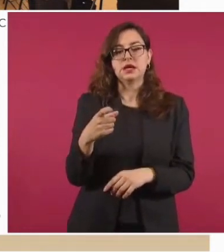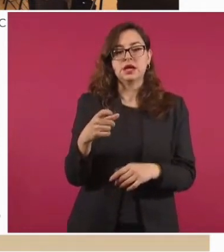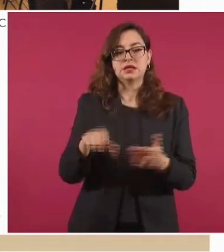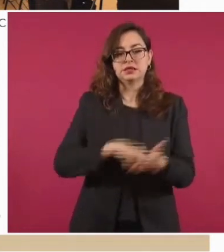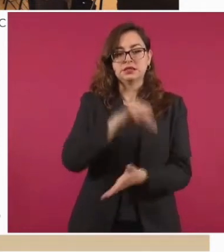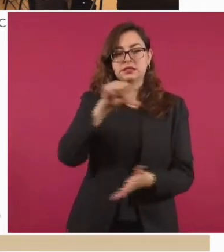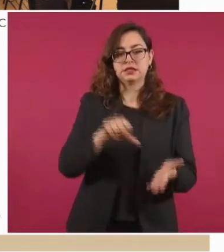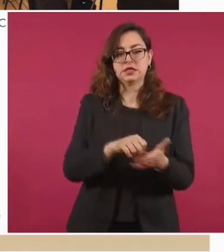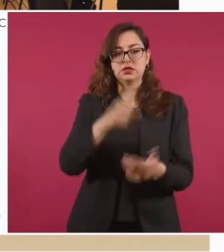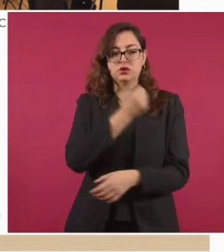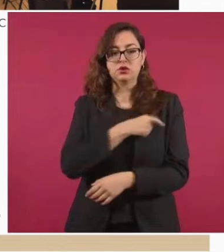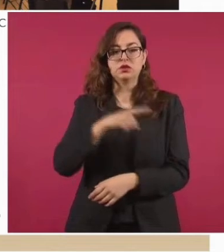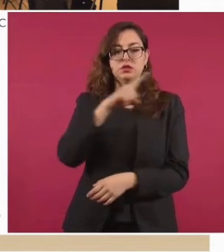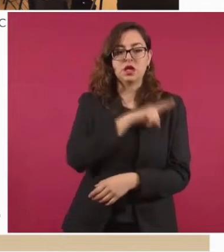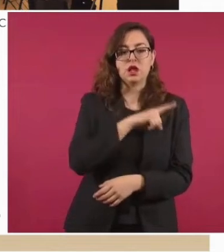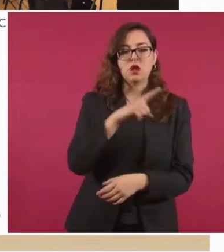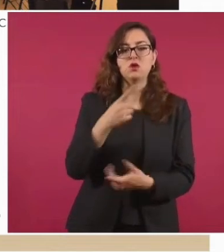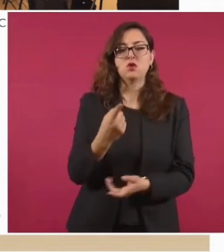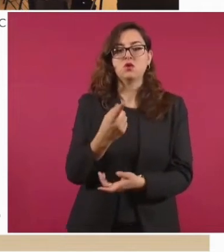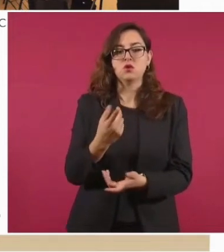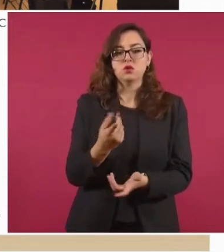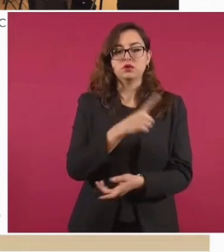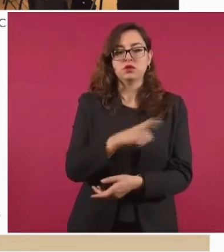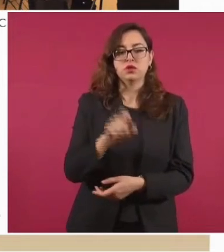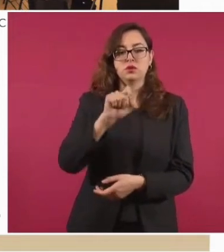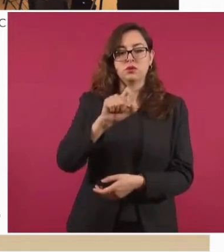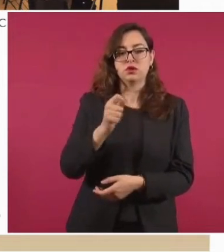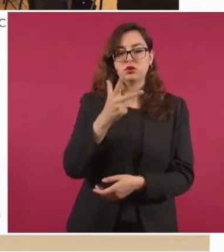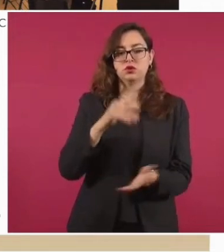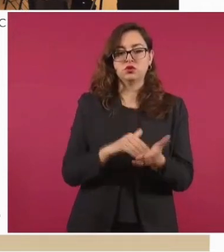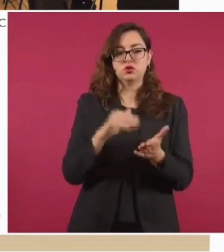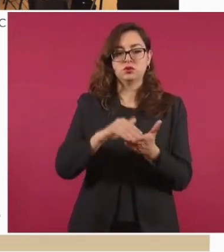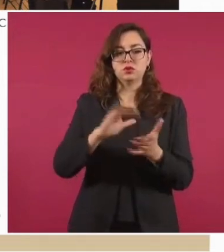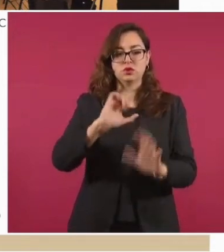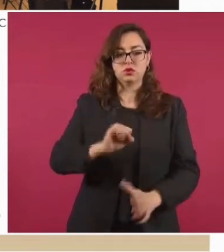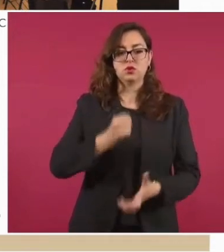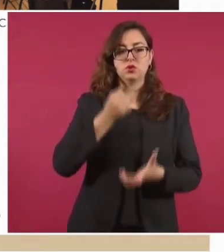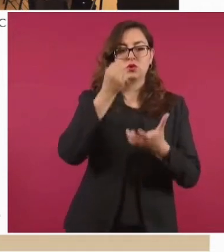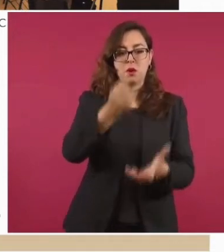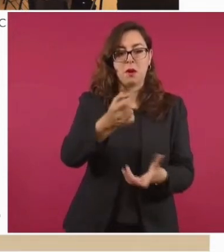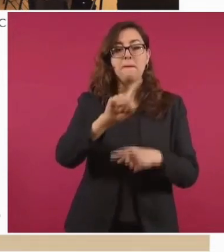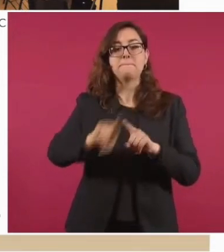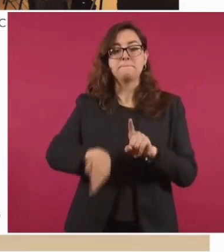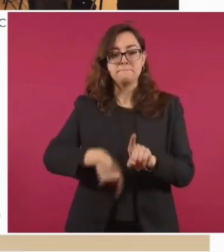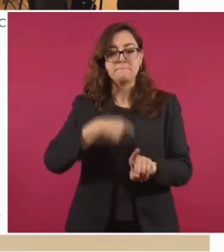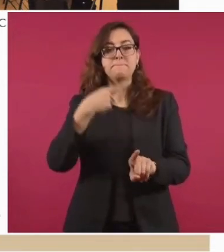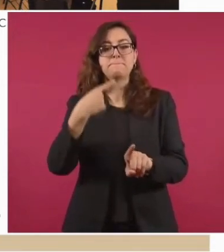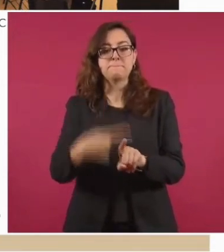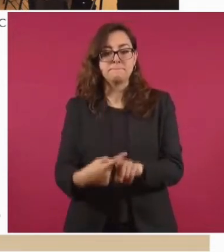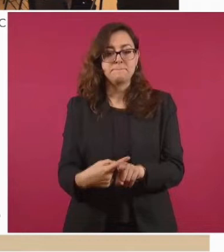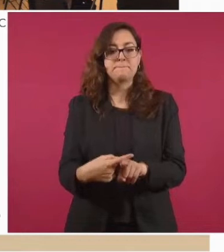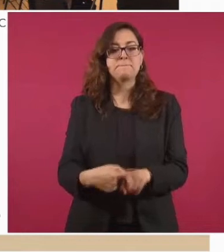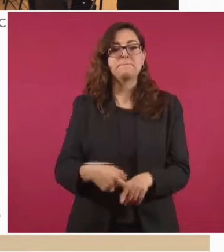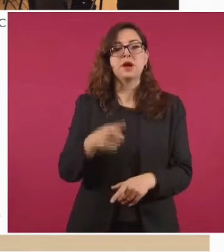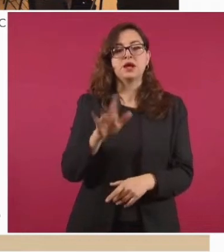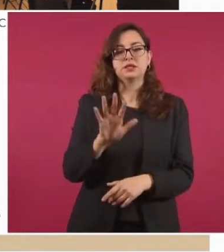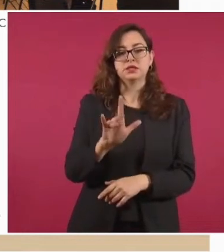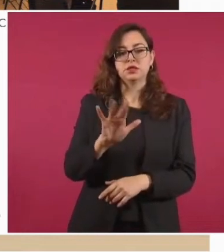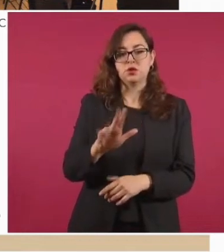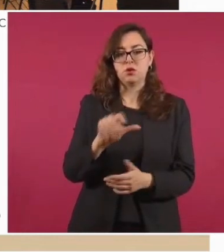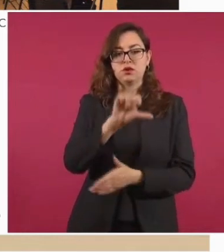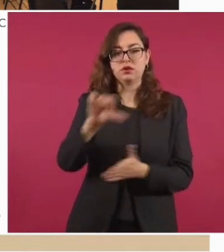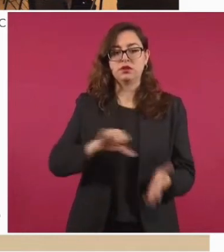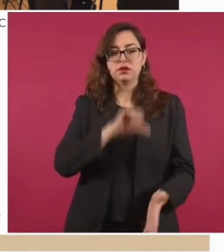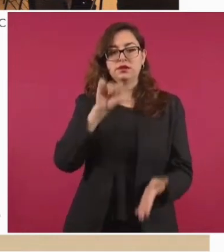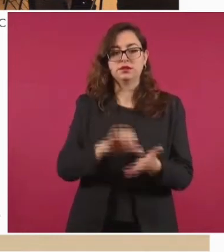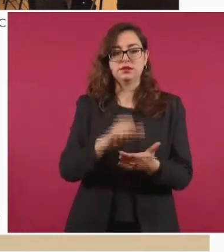en 2021 por 128 millones de pesos y 50 unidades de primer nivel que tienen una inversión de